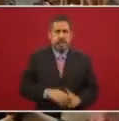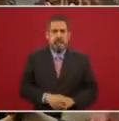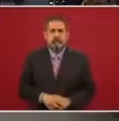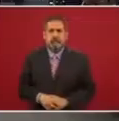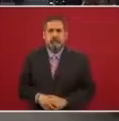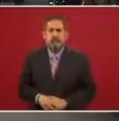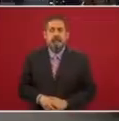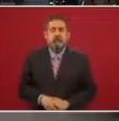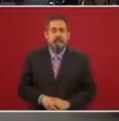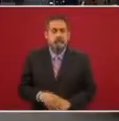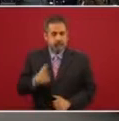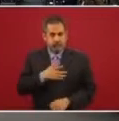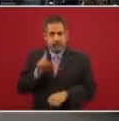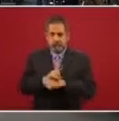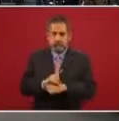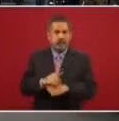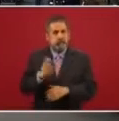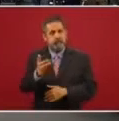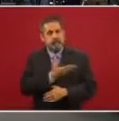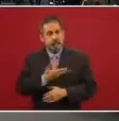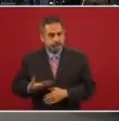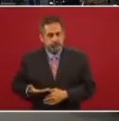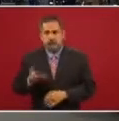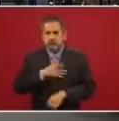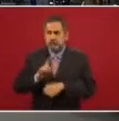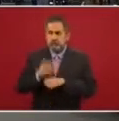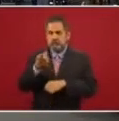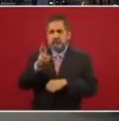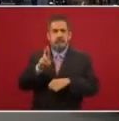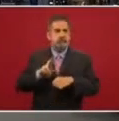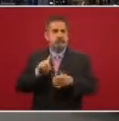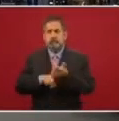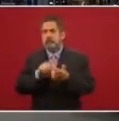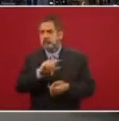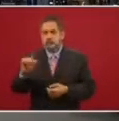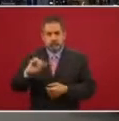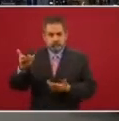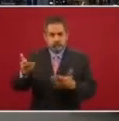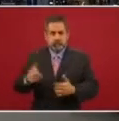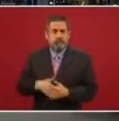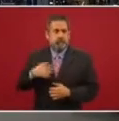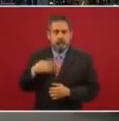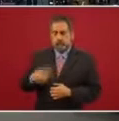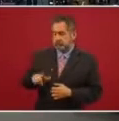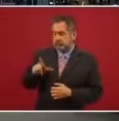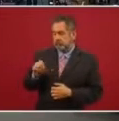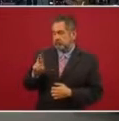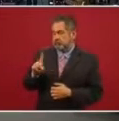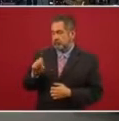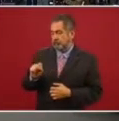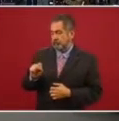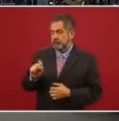hombres buenos días buenos días presidente buenos días doctor doctores compañeros lourdes piñasoria de a barlovento